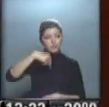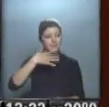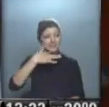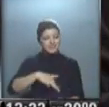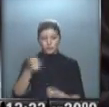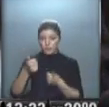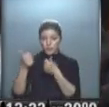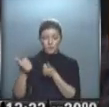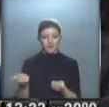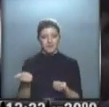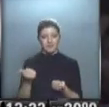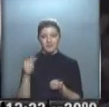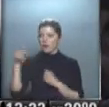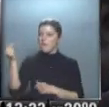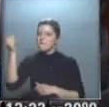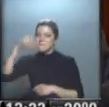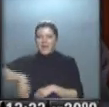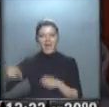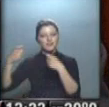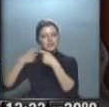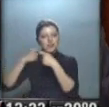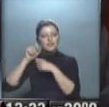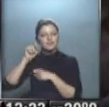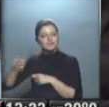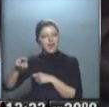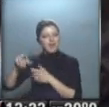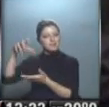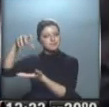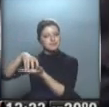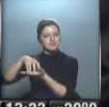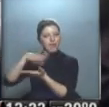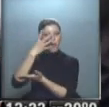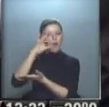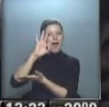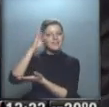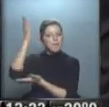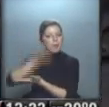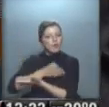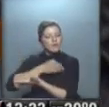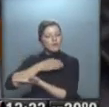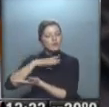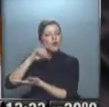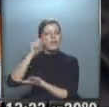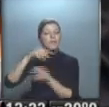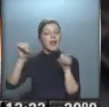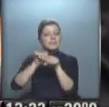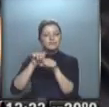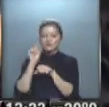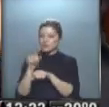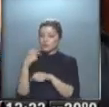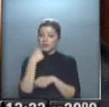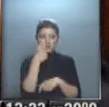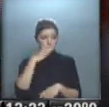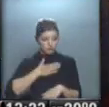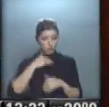viene y lo presenta. El socio de Clarín, no cualquier otro, el que tiene el 40% de Cablevisión, dice que su empresa es viable,